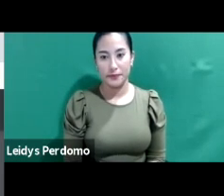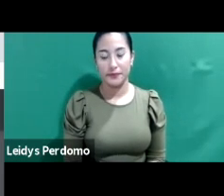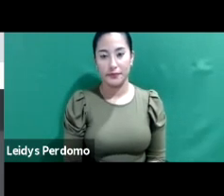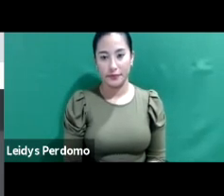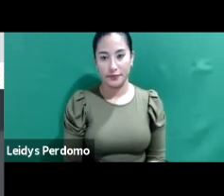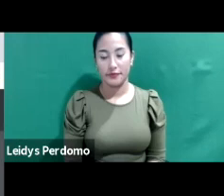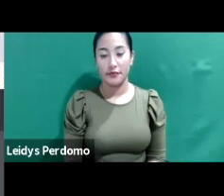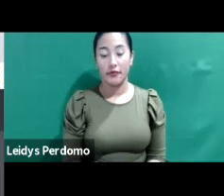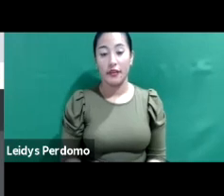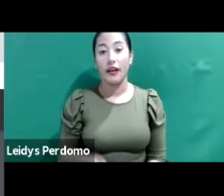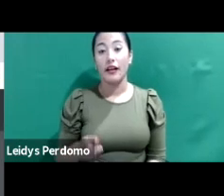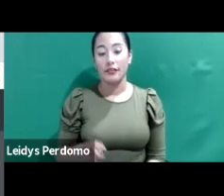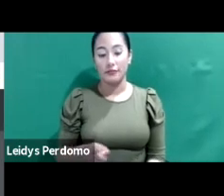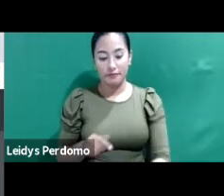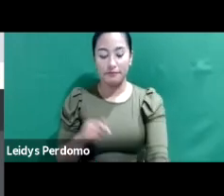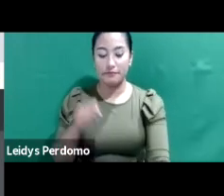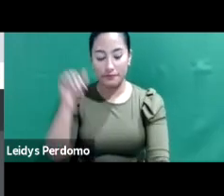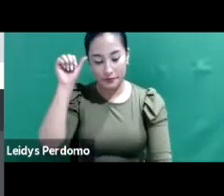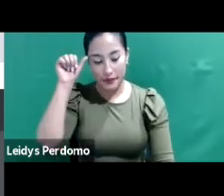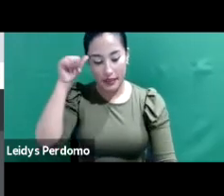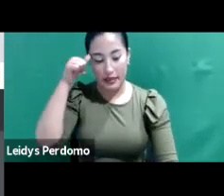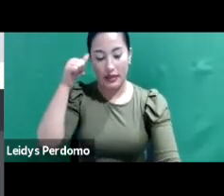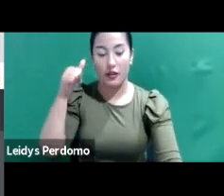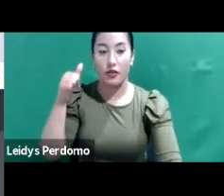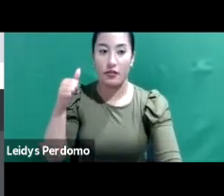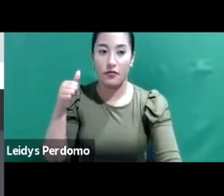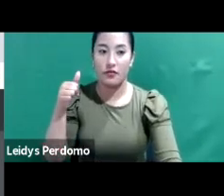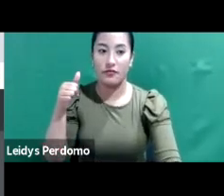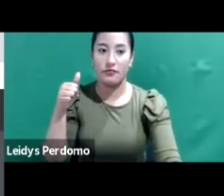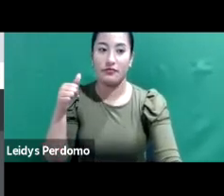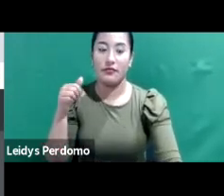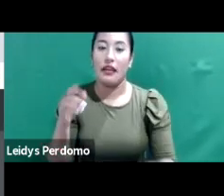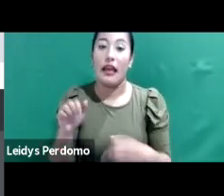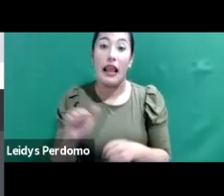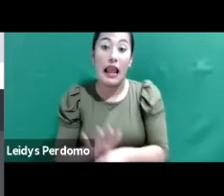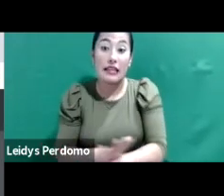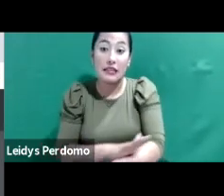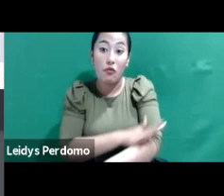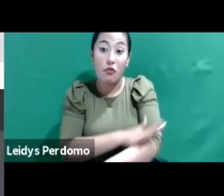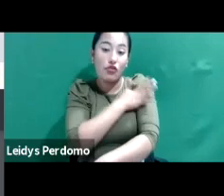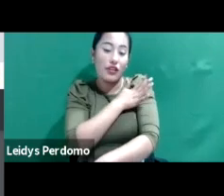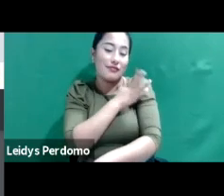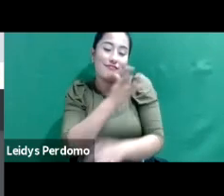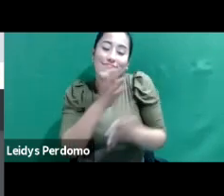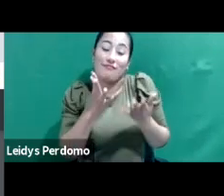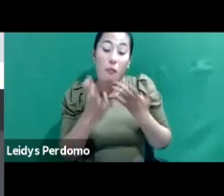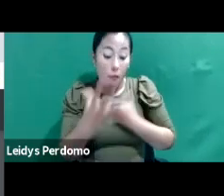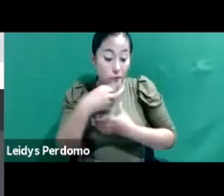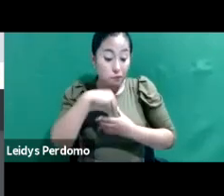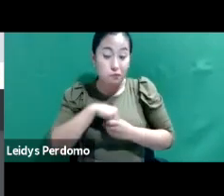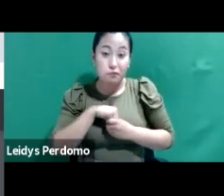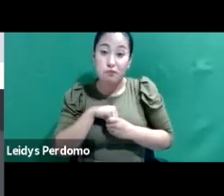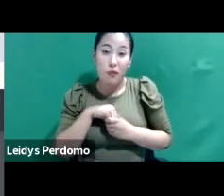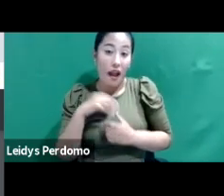que todas las emociones son parte de la vida, son normales, ¿sí? Entonces no queda